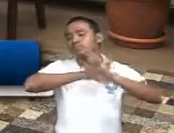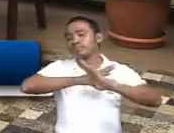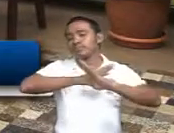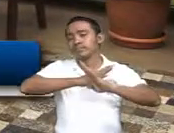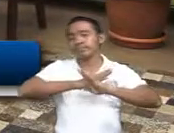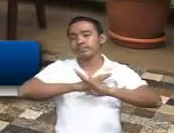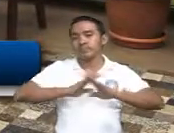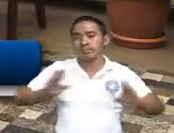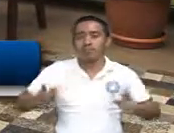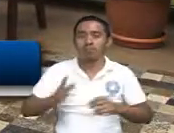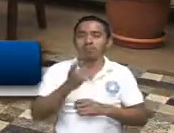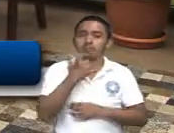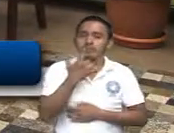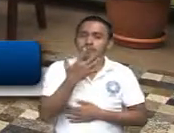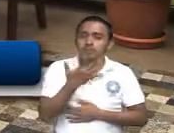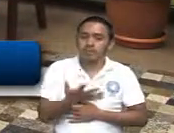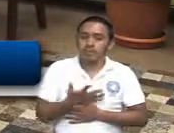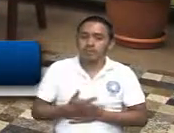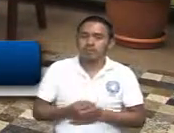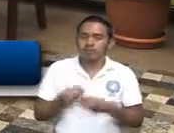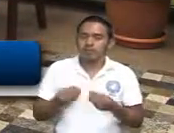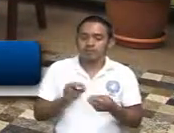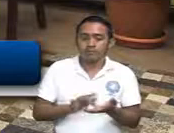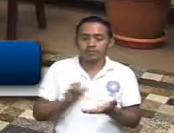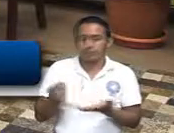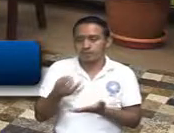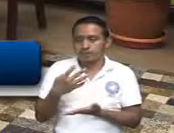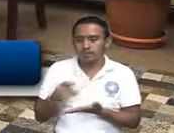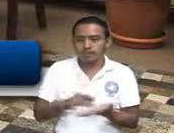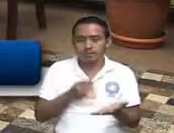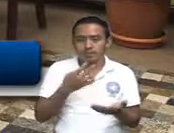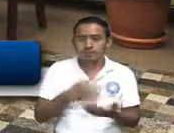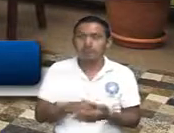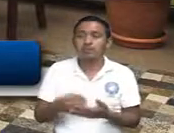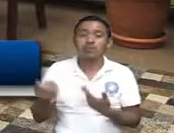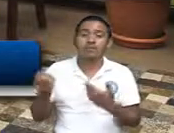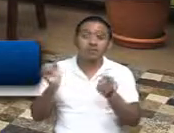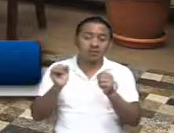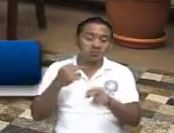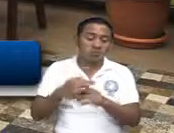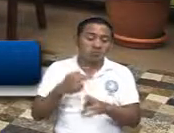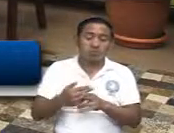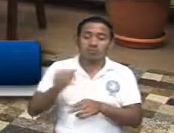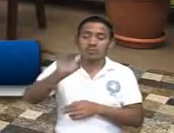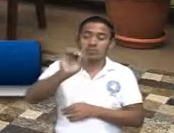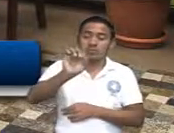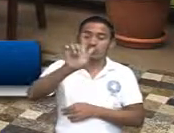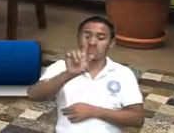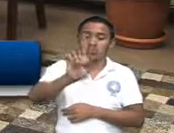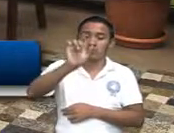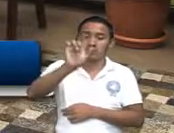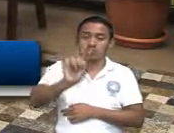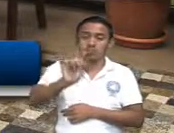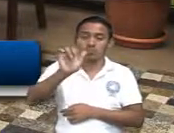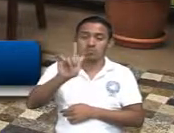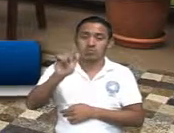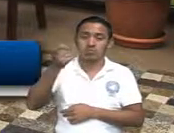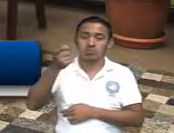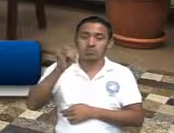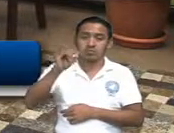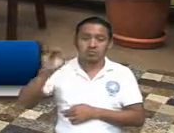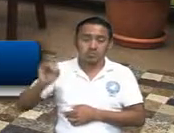porque este muchos medicamentos son otto tóxicos y entonces pueden afectar la audición